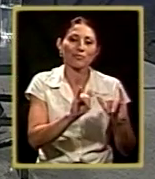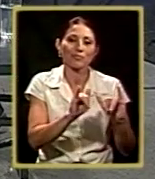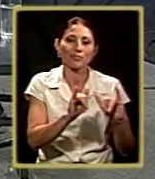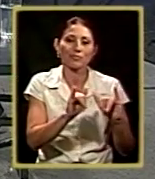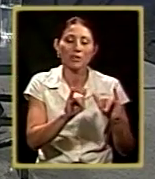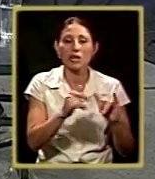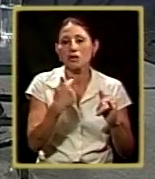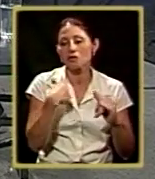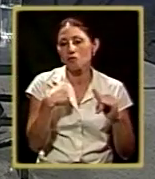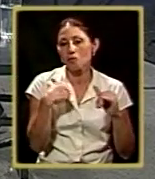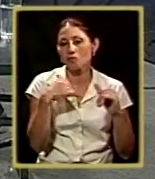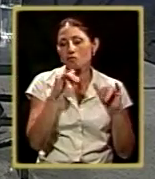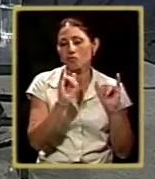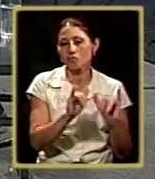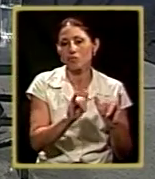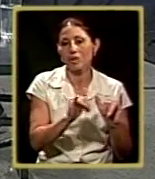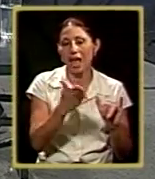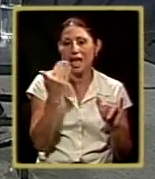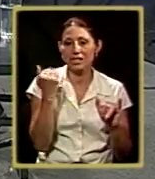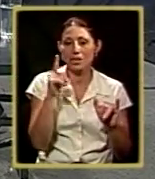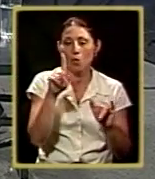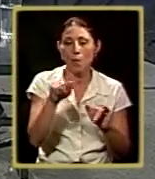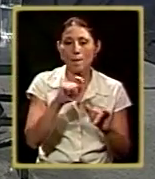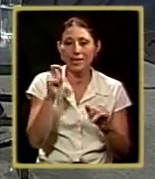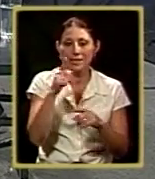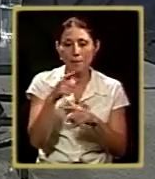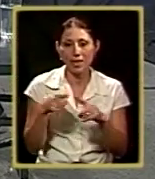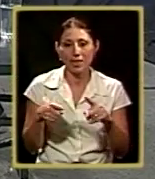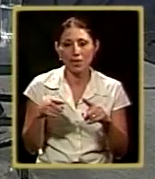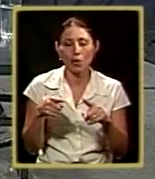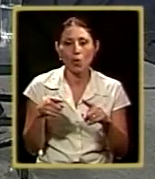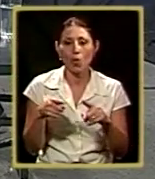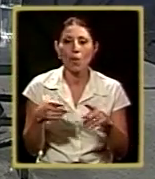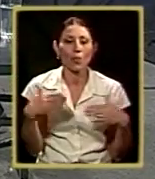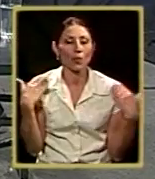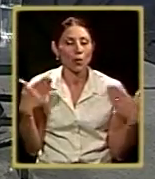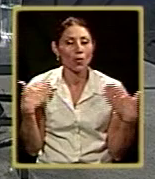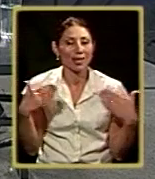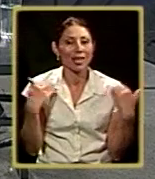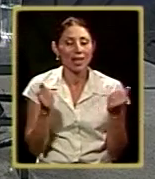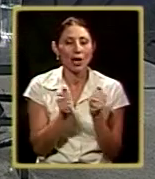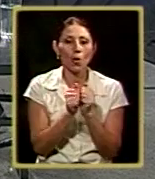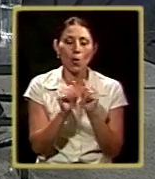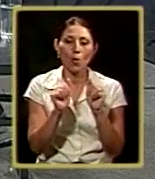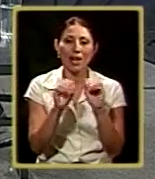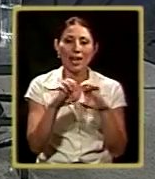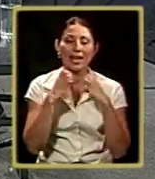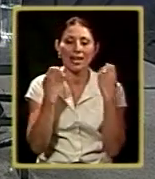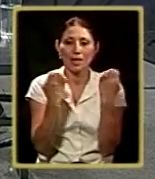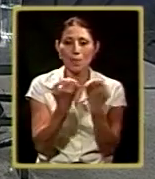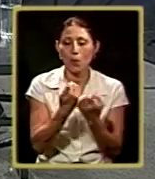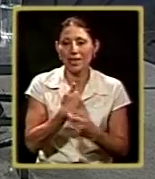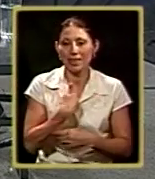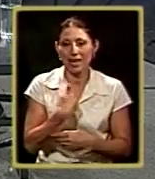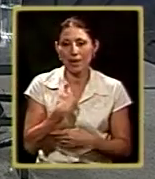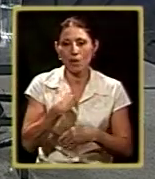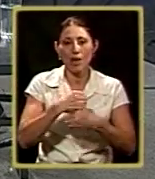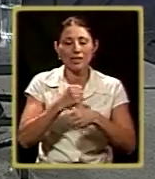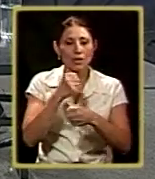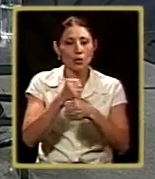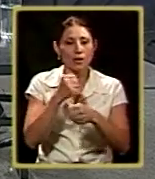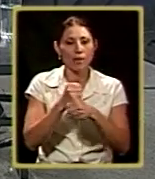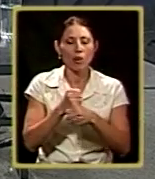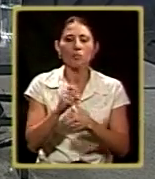Y estoy ahí desde hace 1 mes y medio, muy contenta con el equipo que tengo, haciendo un trabajo.